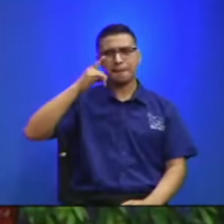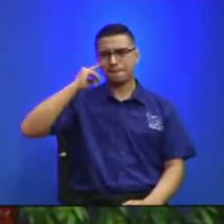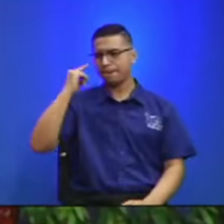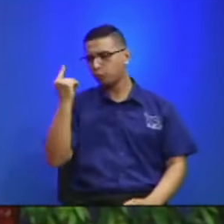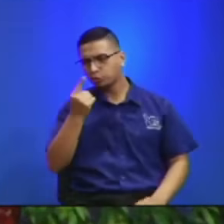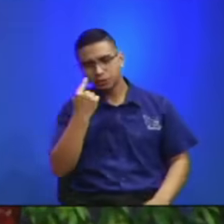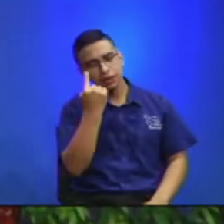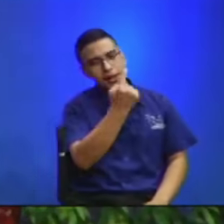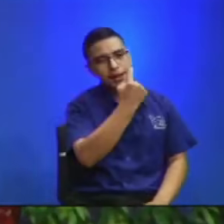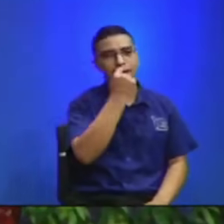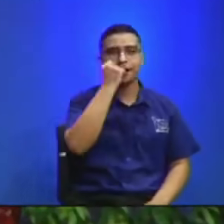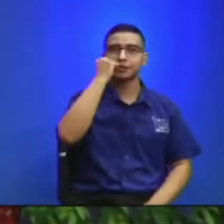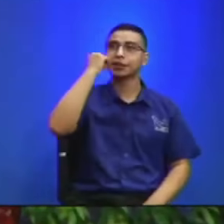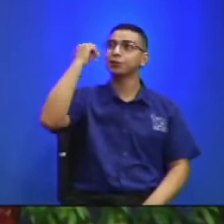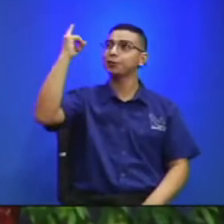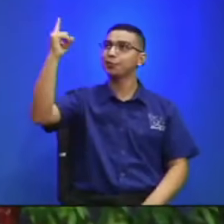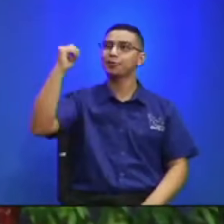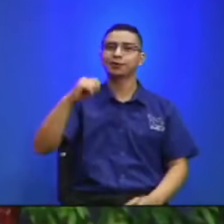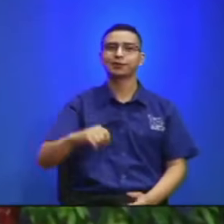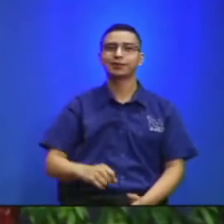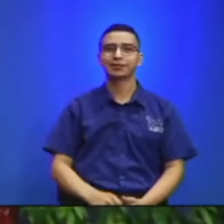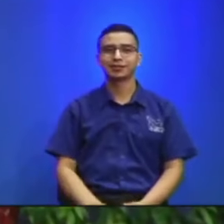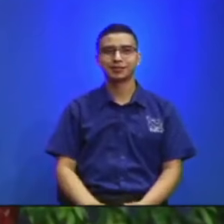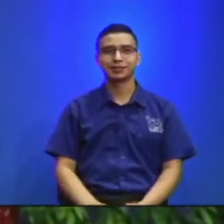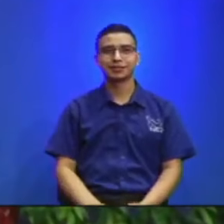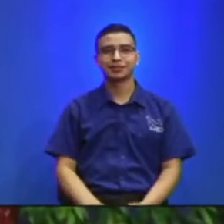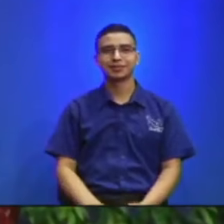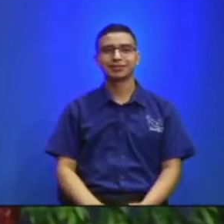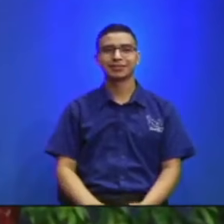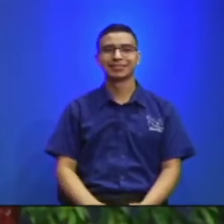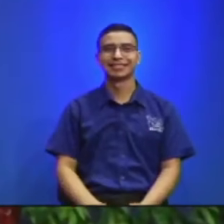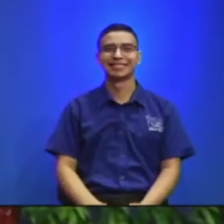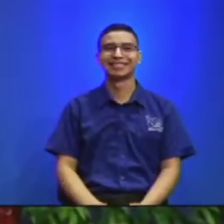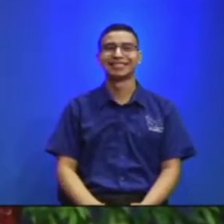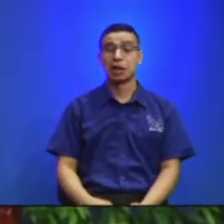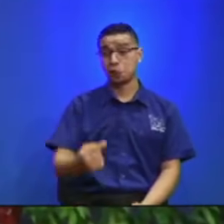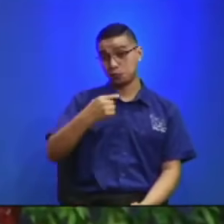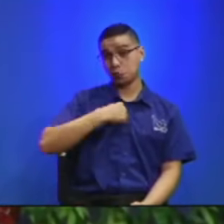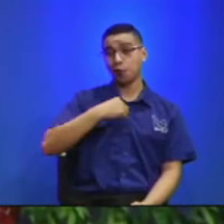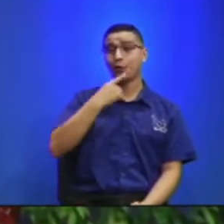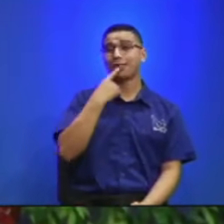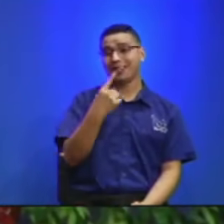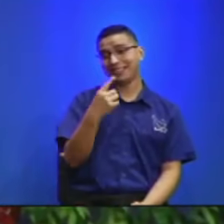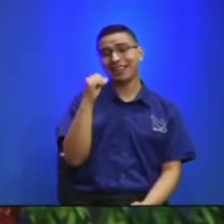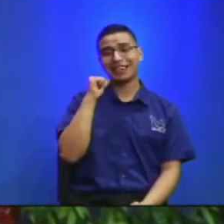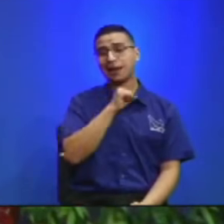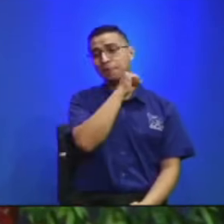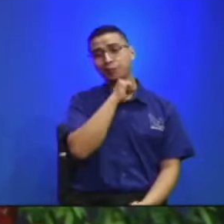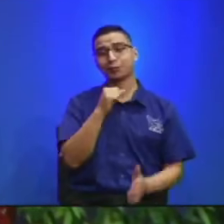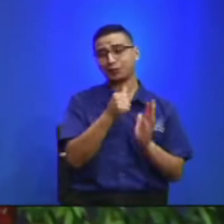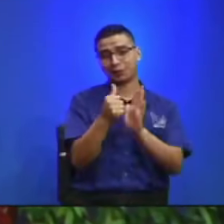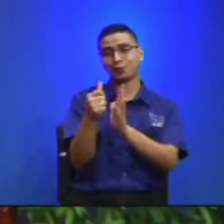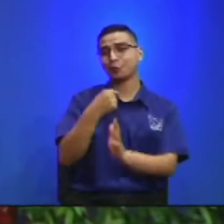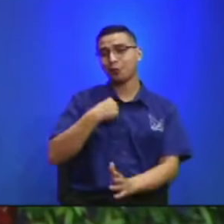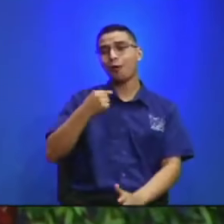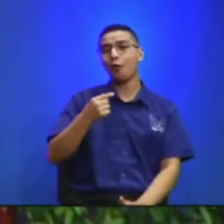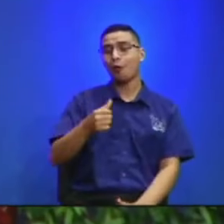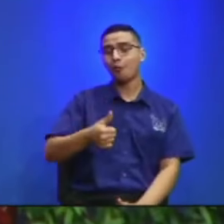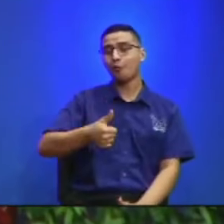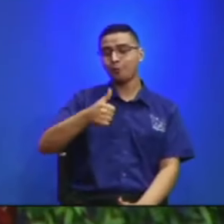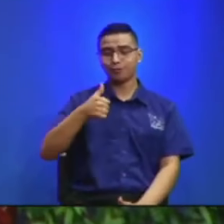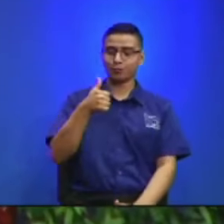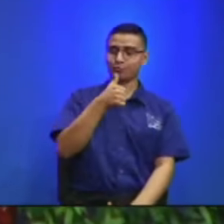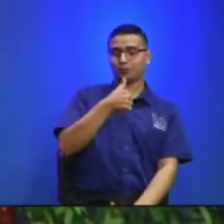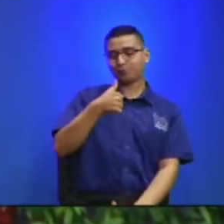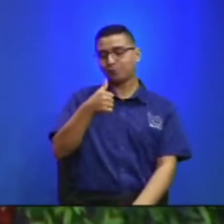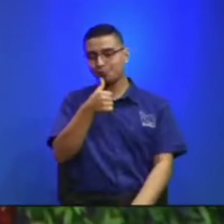medio octavo con limón a se sabe la receta de más no les digo que fuimos lo pues y estas cosas erais algunos